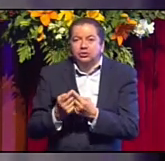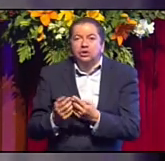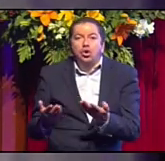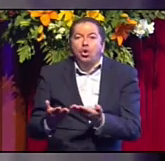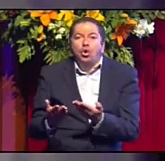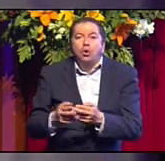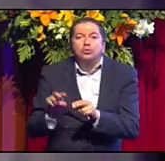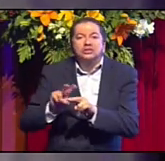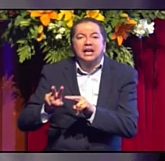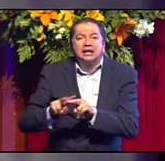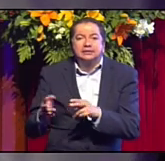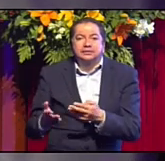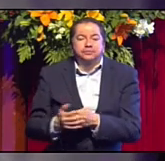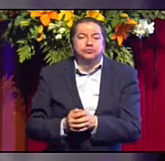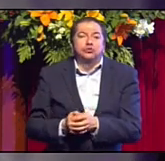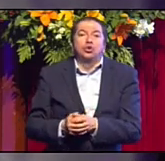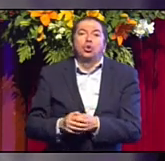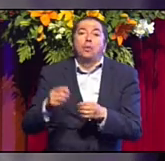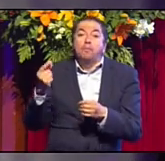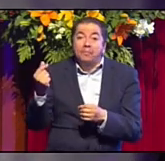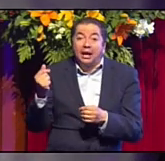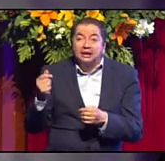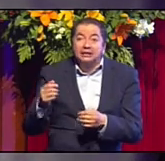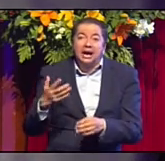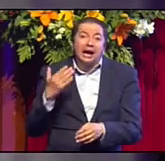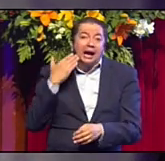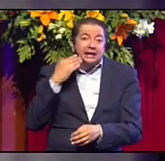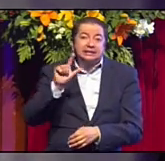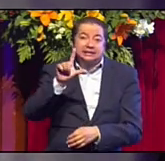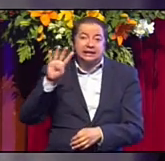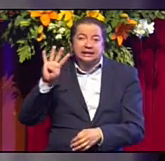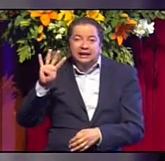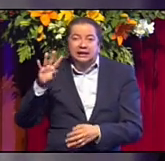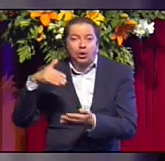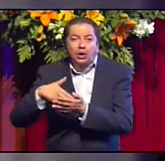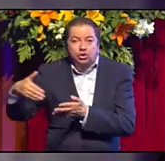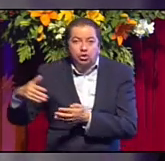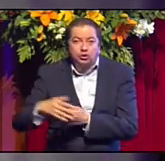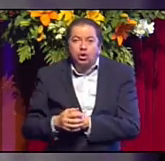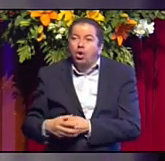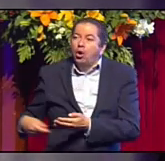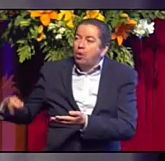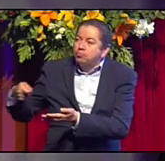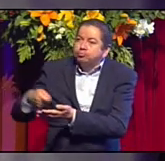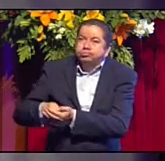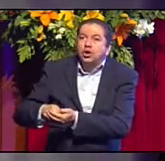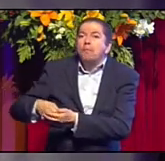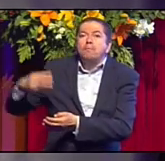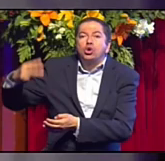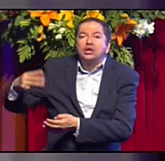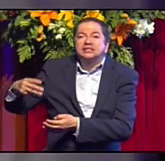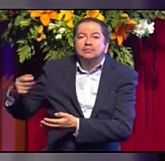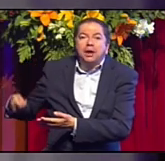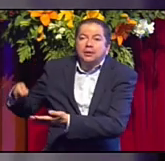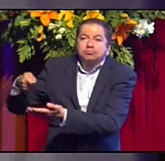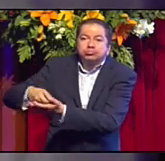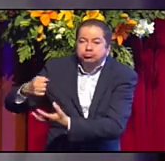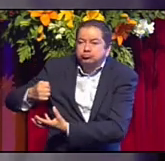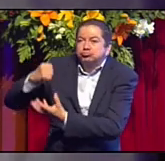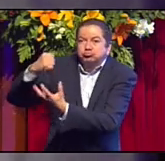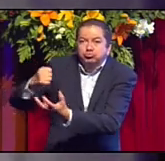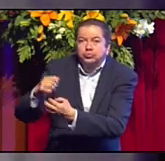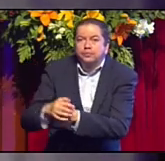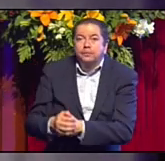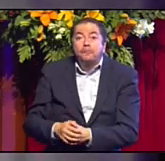¿Y cómo se hizo? Con dinero, casi 74 millones de pesos. ¿Con cómo? Con recursos municipales. Con recursos